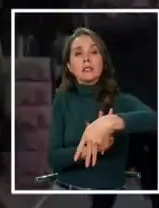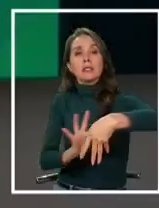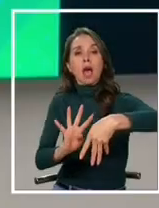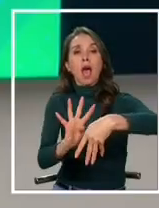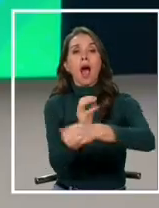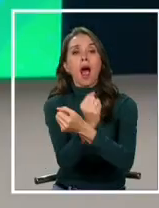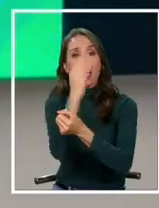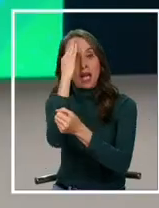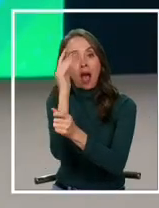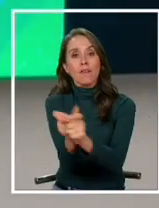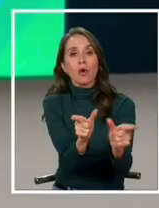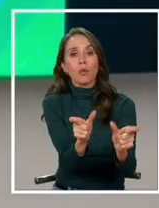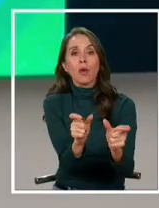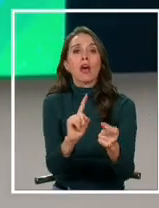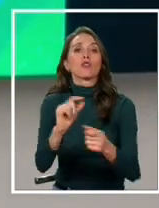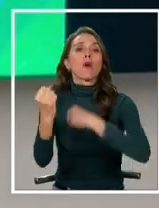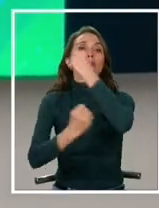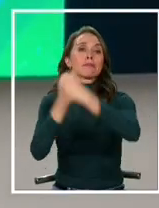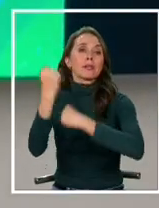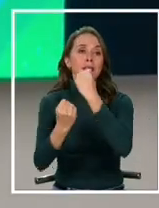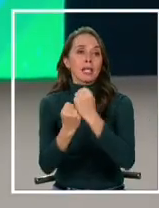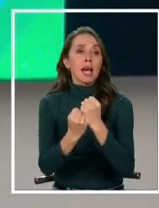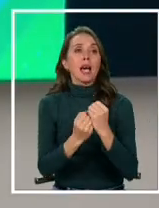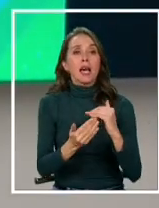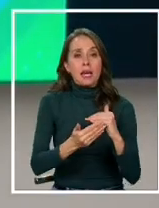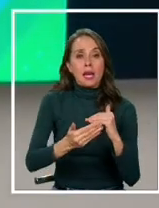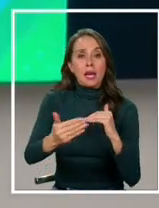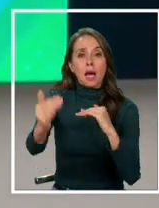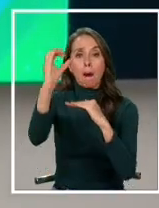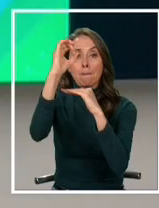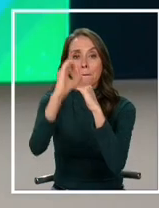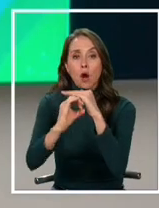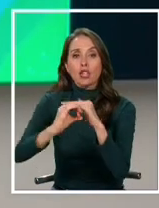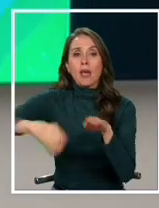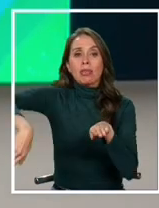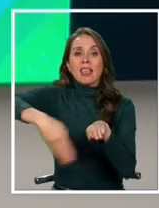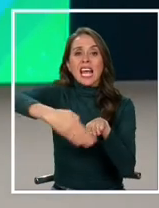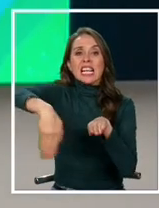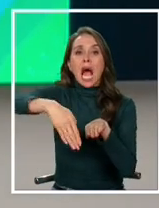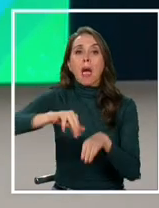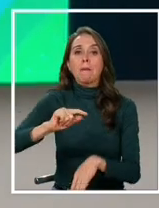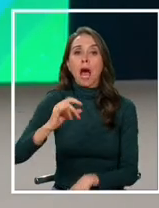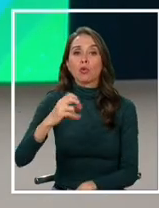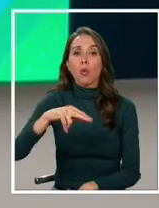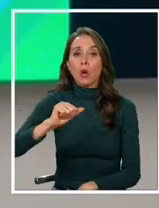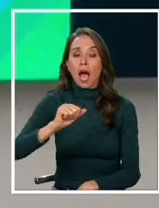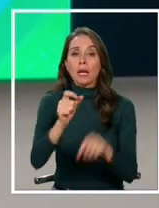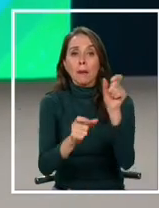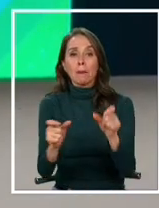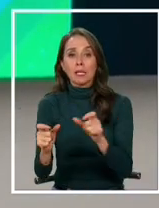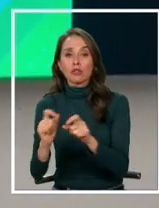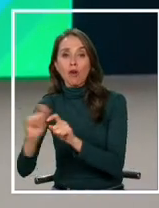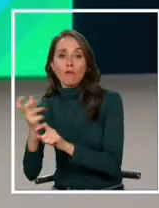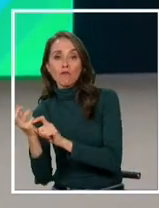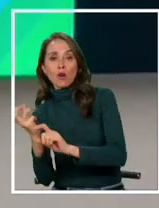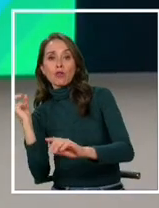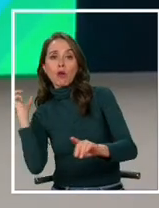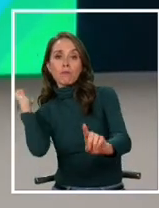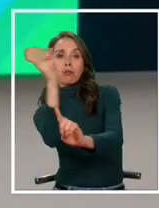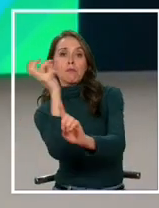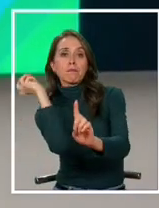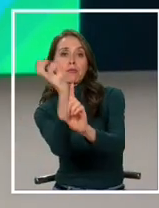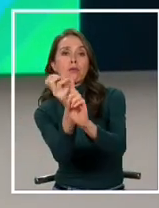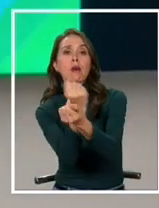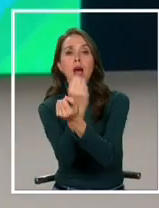situación no pasó a mayores al continuar Poniente y al llegar a la altura de matucana los individuos comienzan a lanzar distintos objetos incendiarios al personal de